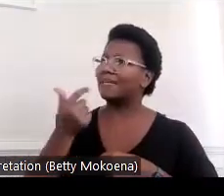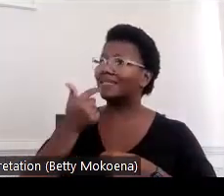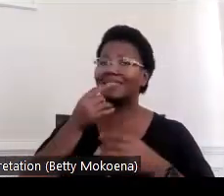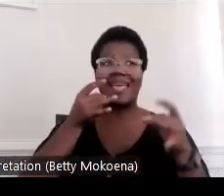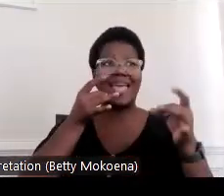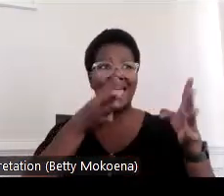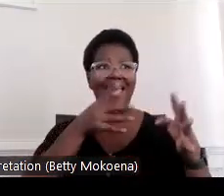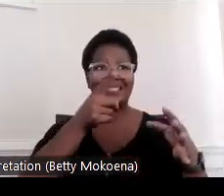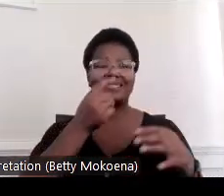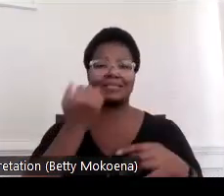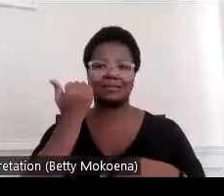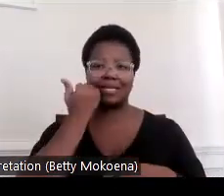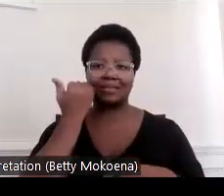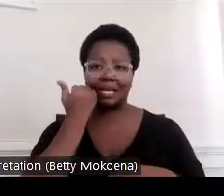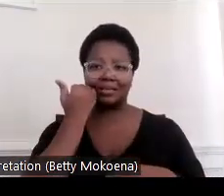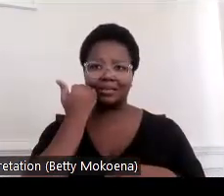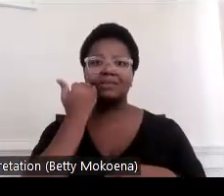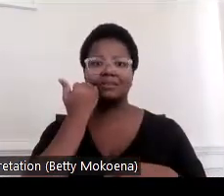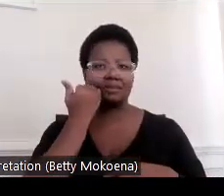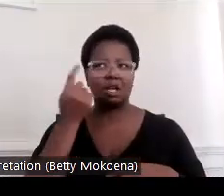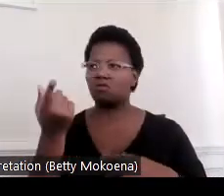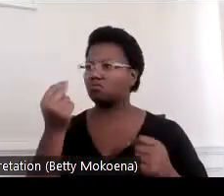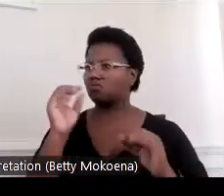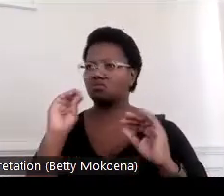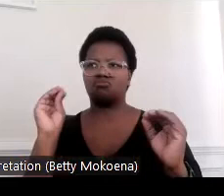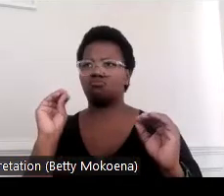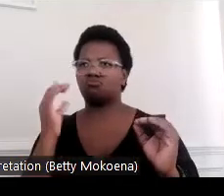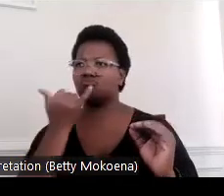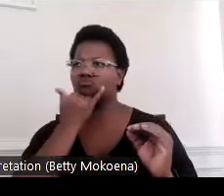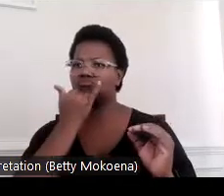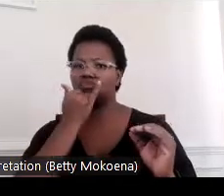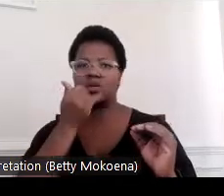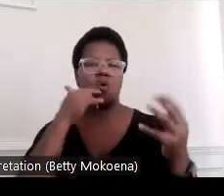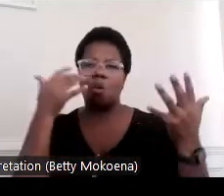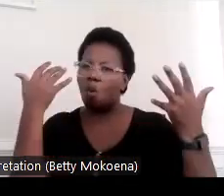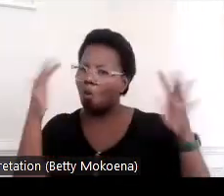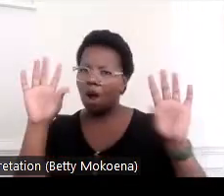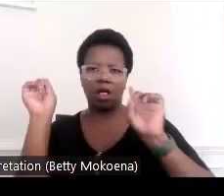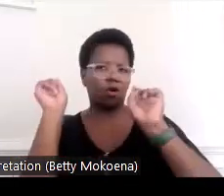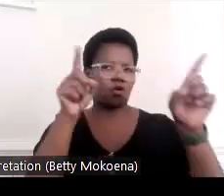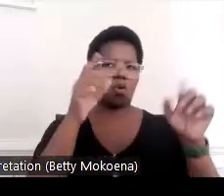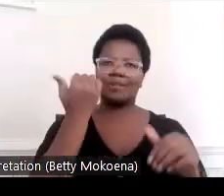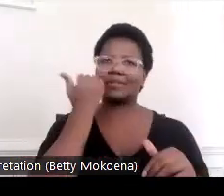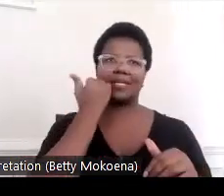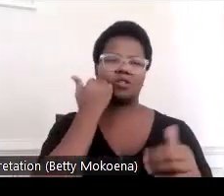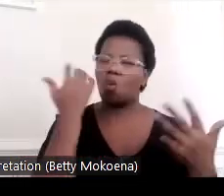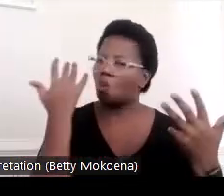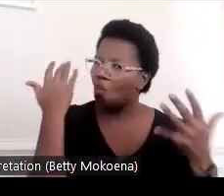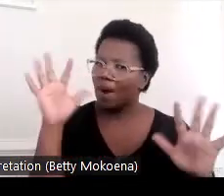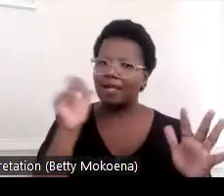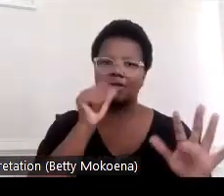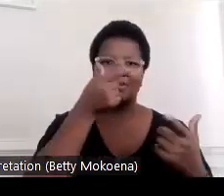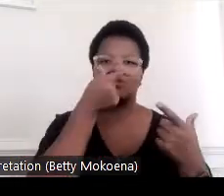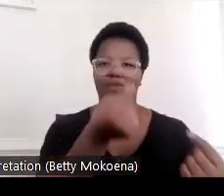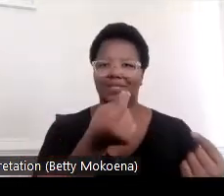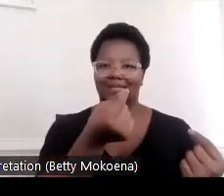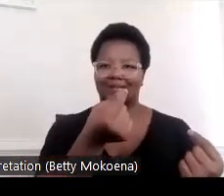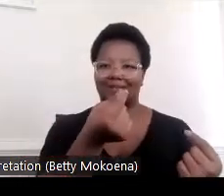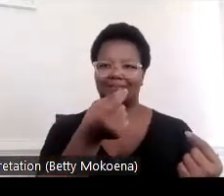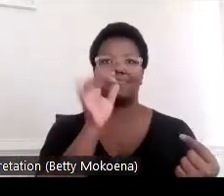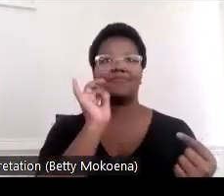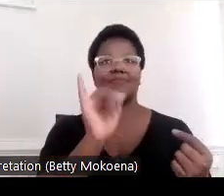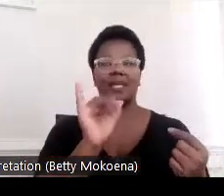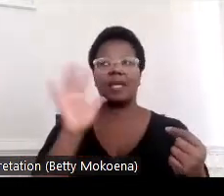me dijo bueno es que a él no le gusta Él odia el dentista el dentista simplemente no hiciste algo mal simplemente a él no le gusta